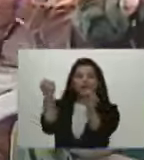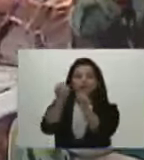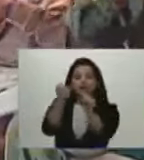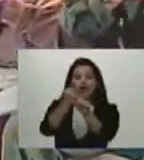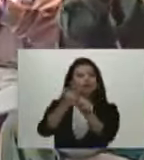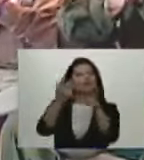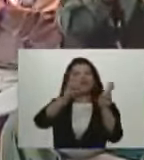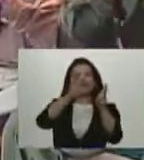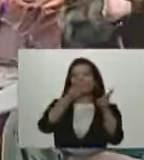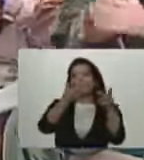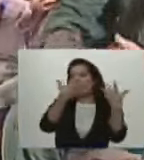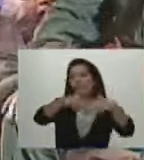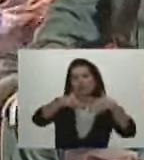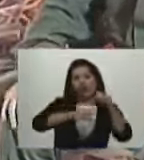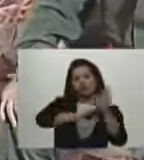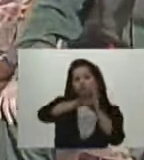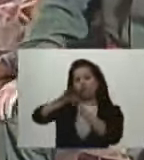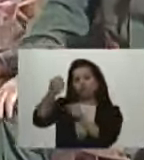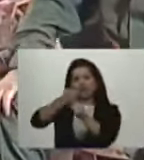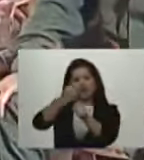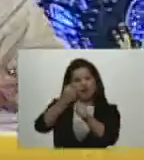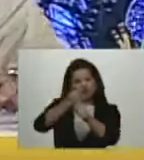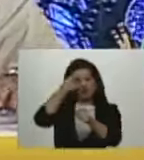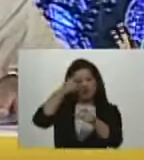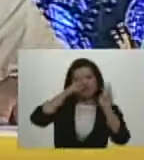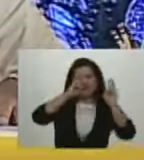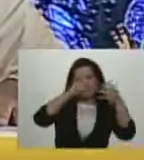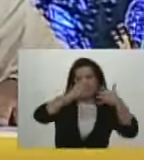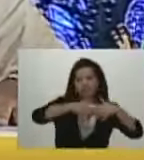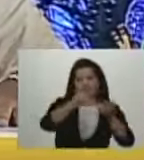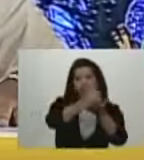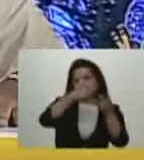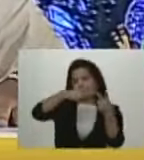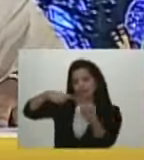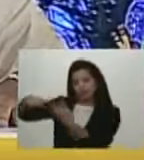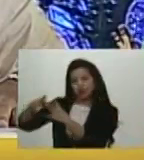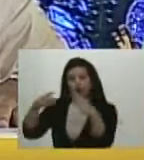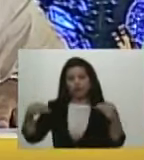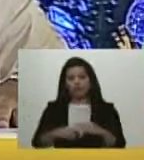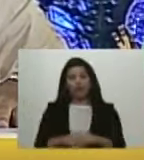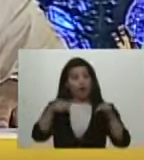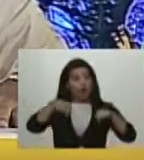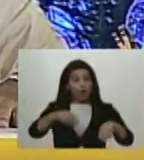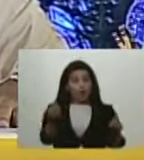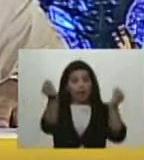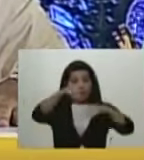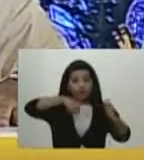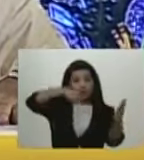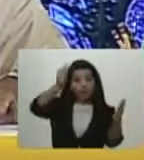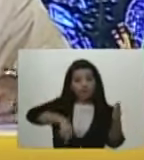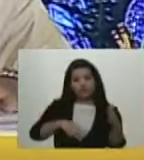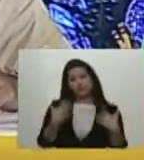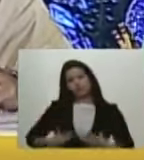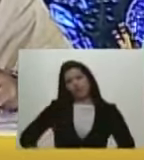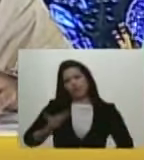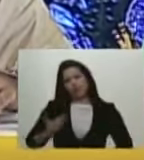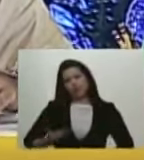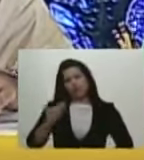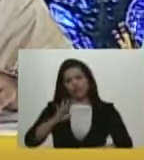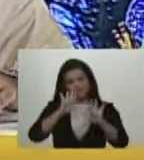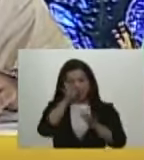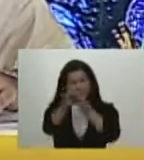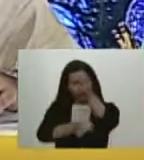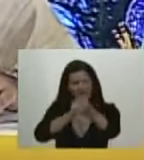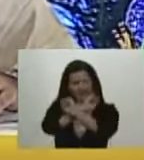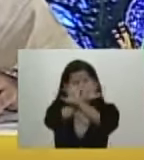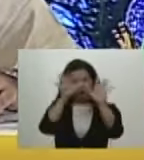Por eso es muy importante este acuerdo que se ha firmado. Y por allí empiezo. Hemos firmado un acuerdo para